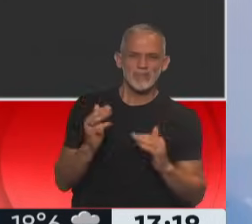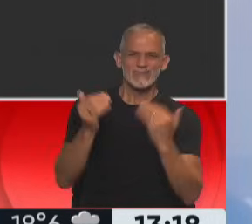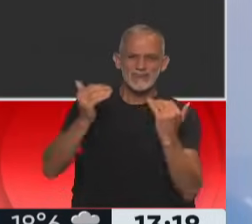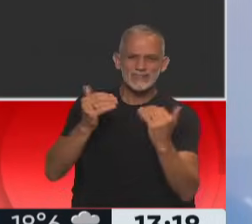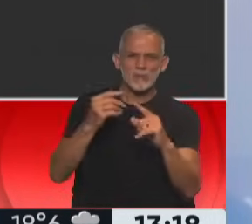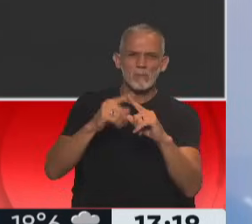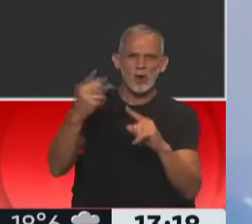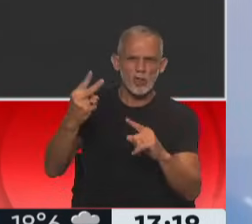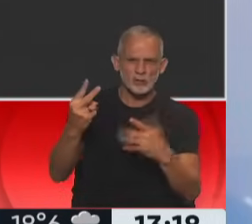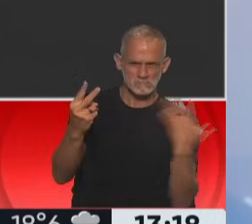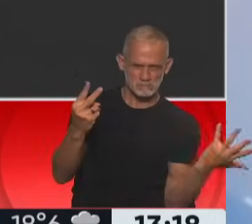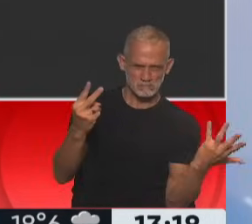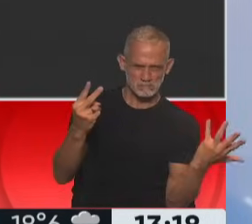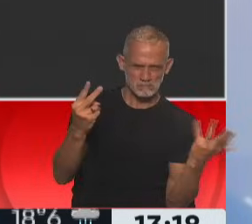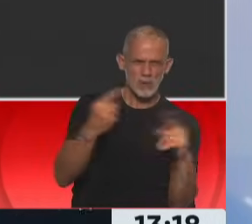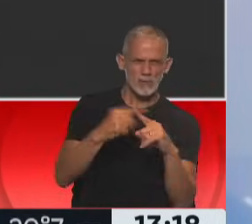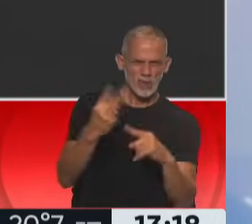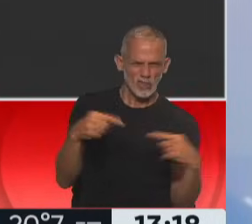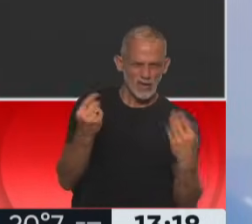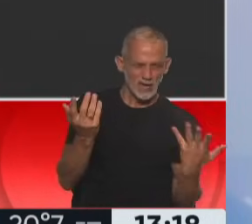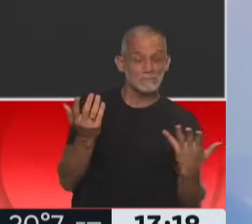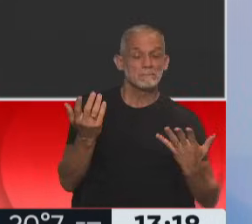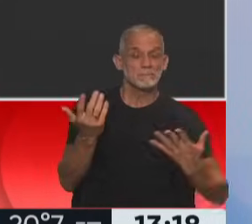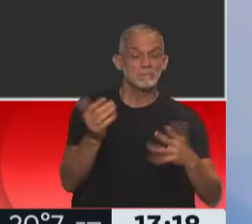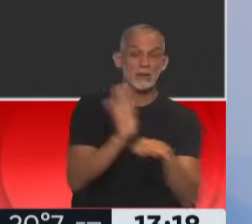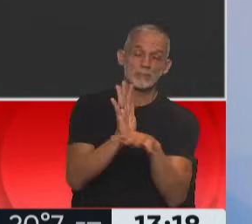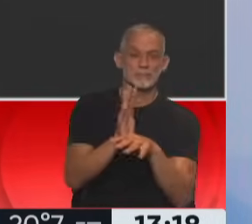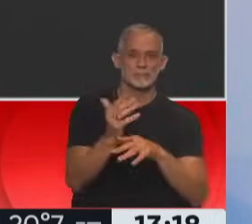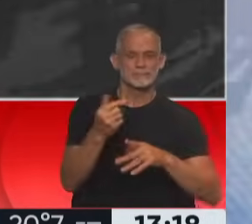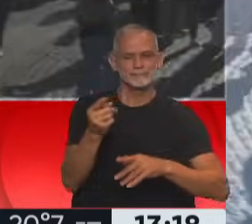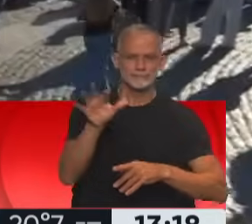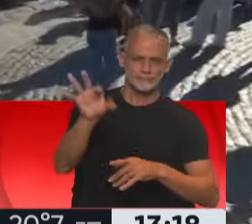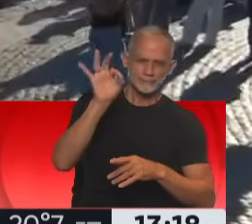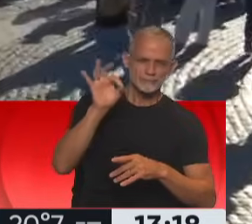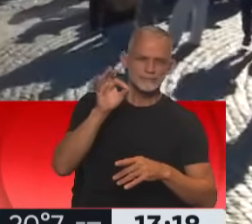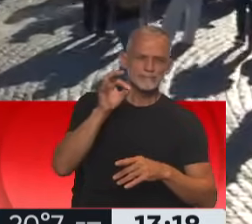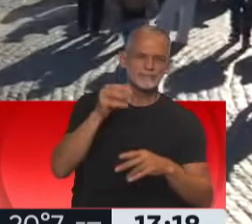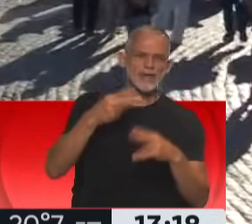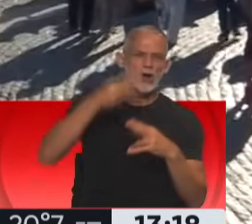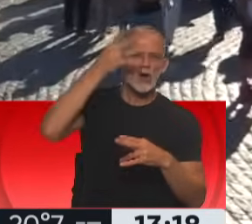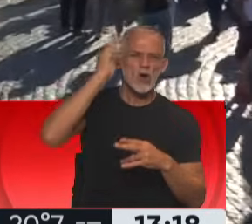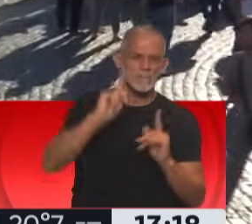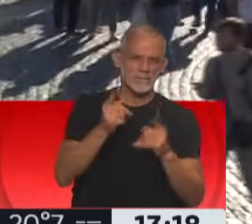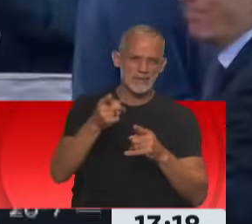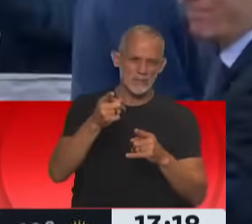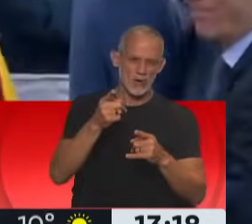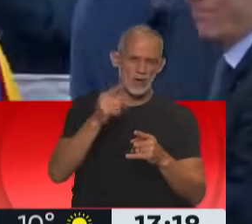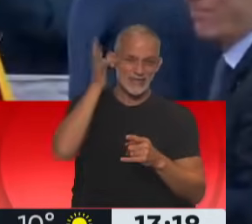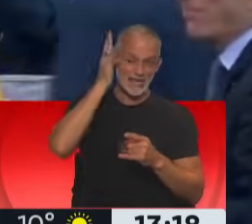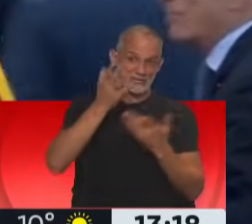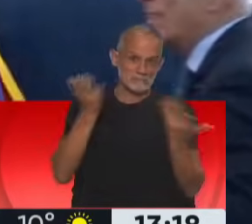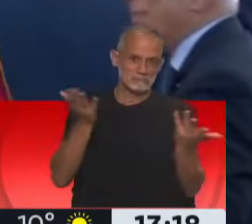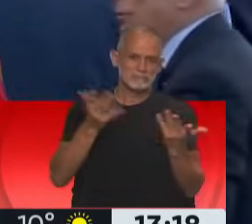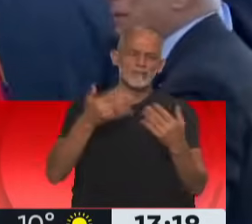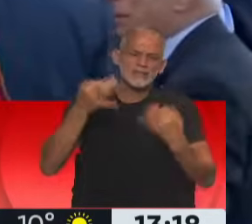bueno, había en buena medida una predilección hacia este cura romano. Habrá que ver si en definitiva esto